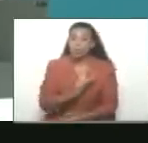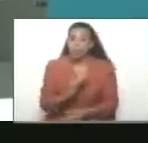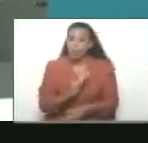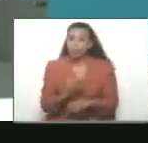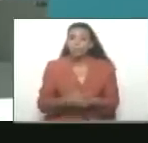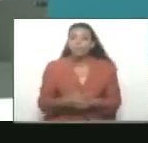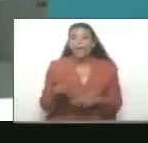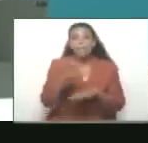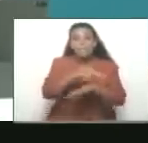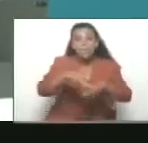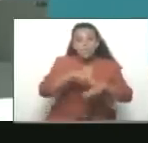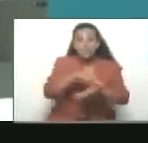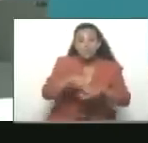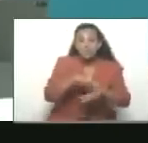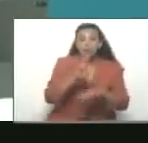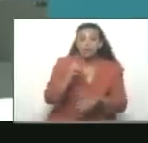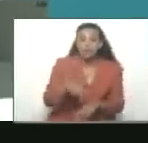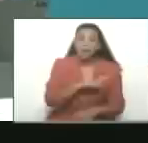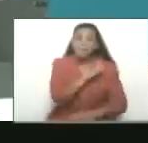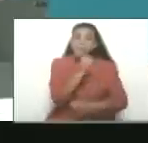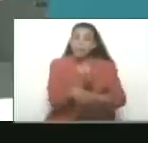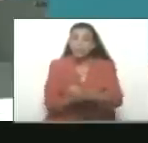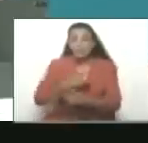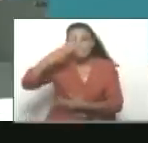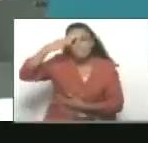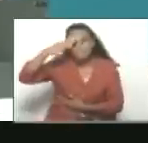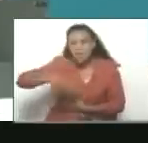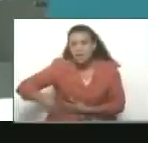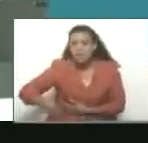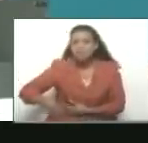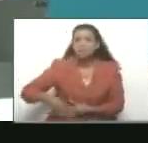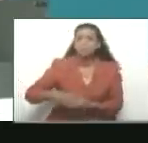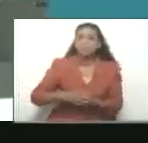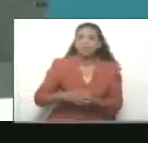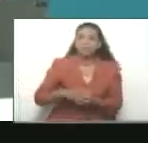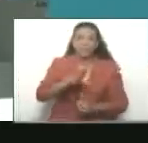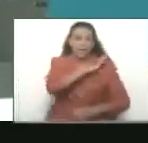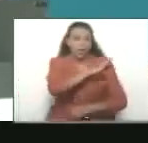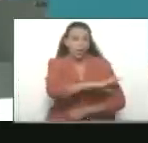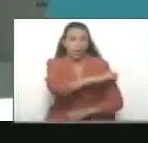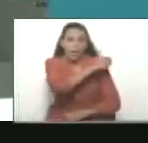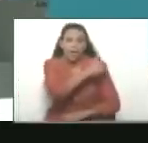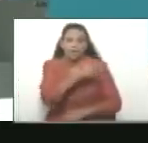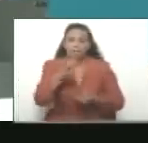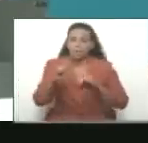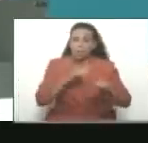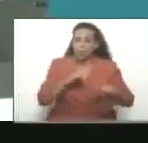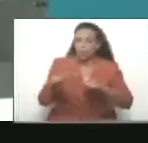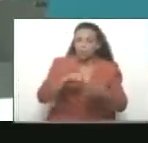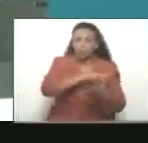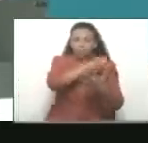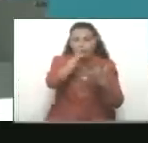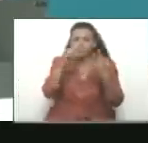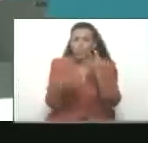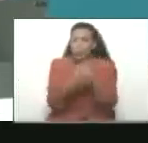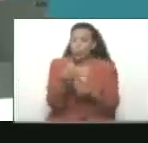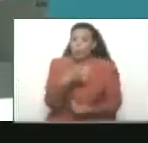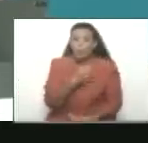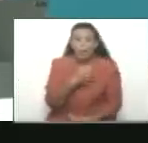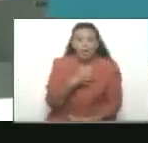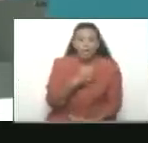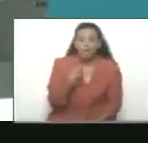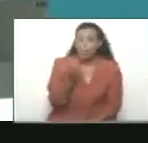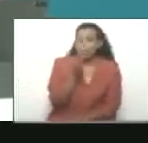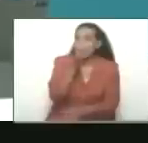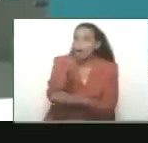el Ministerio el poder militar del Comando estratégico operacional Entonces no puede ser que no